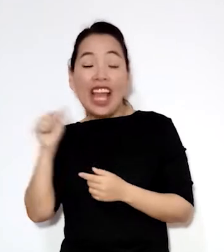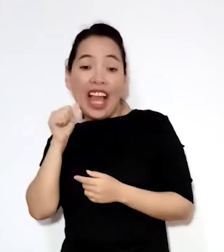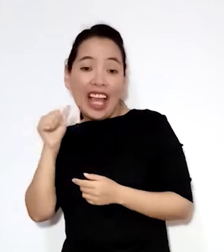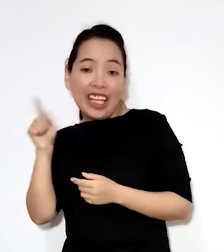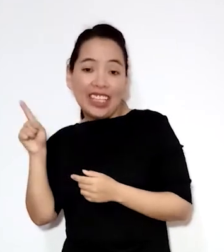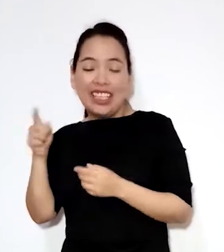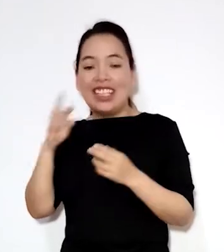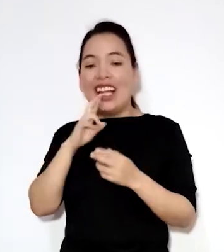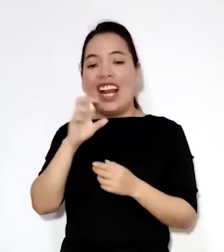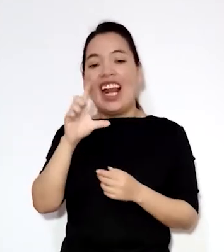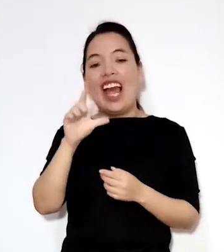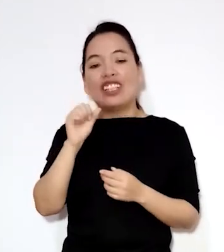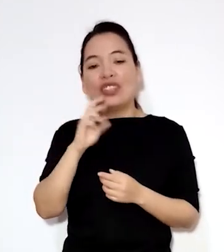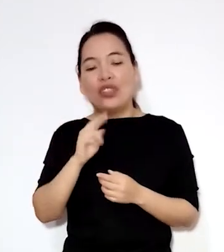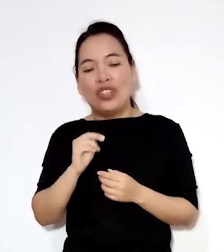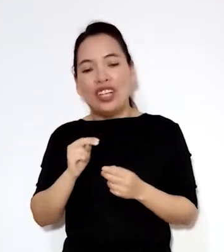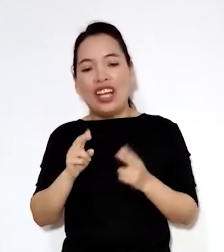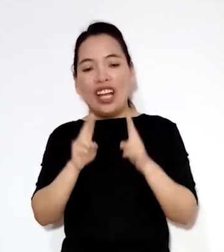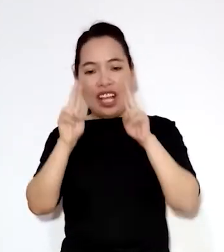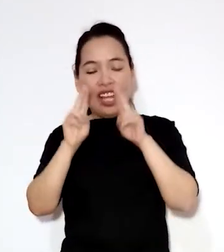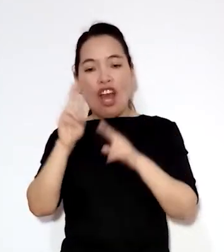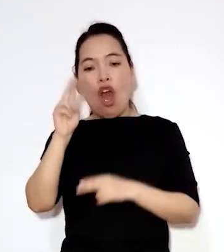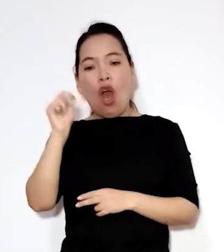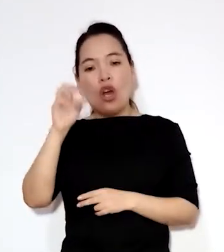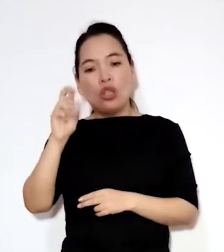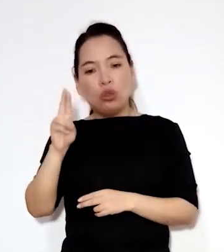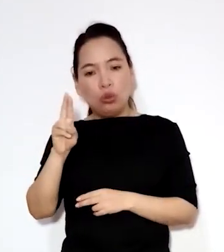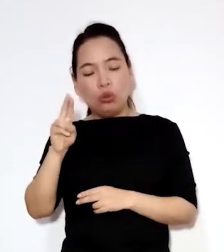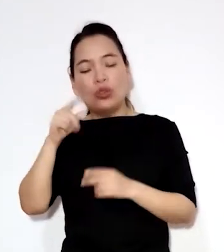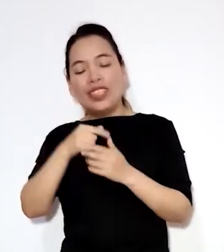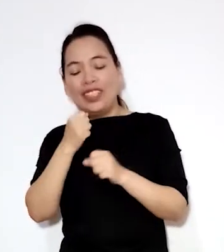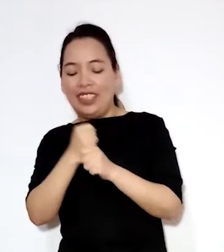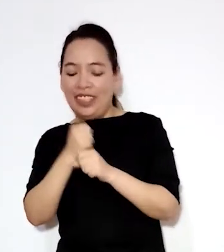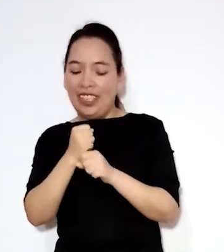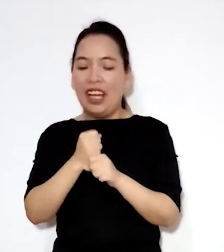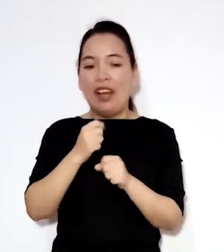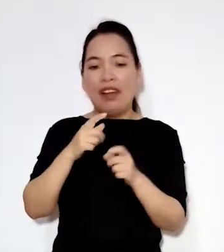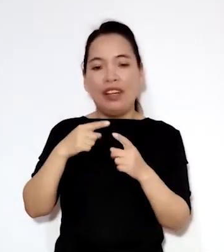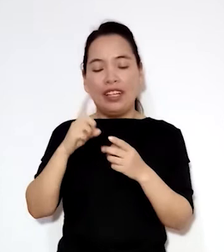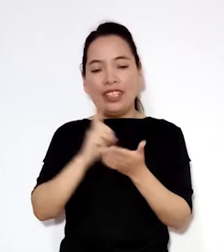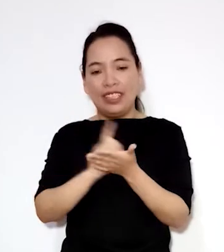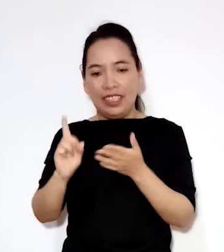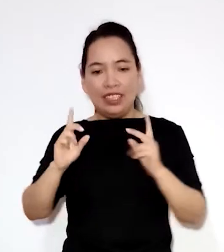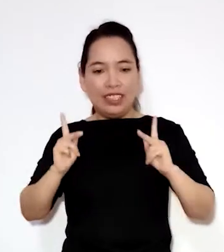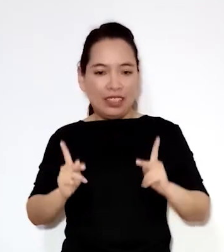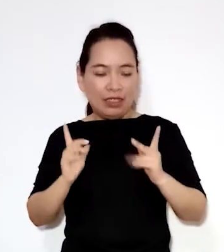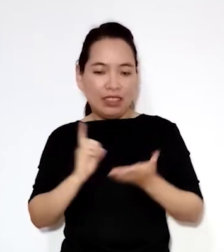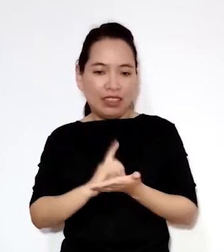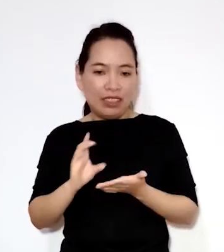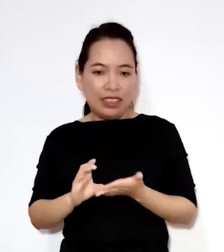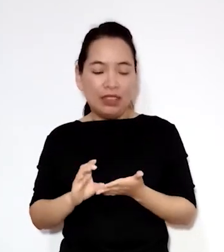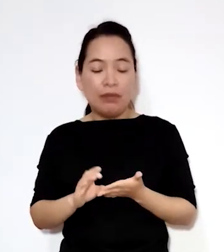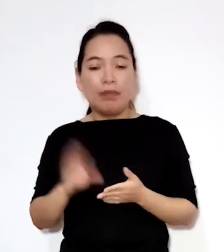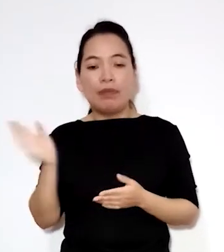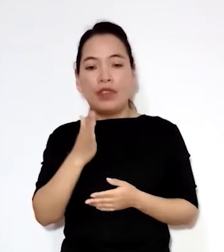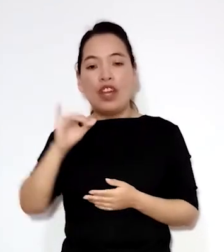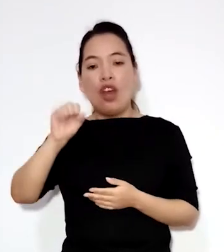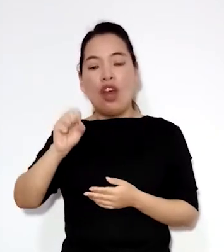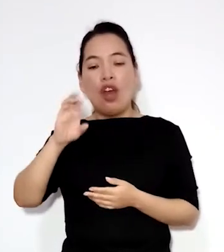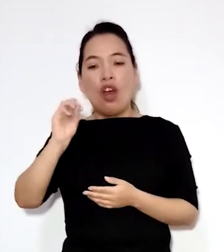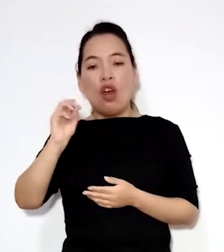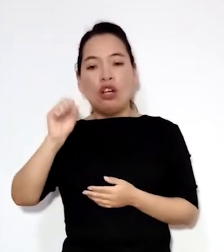diálogo subsiguiente, y para ello tenemos la participación de Catalina de Bandas. Catalina es